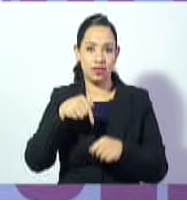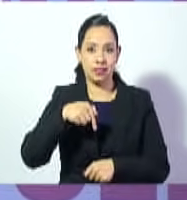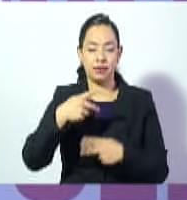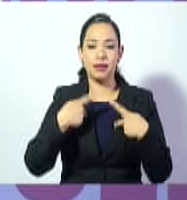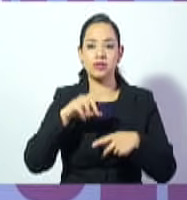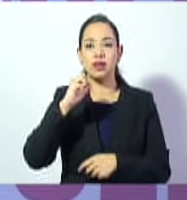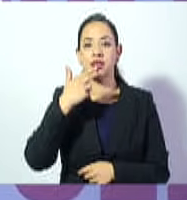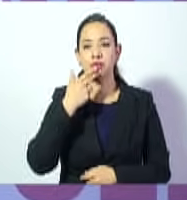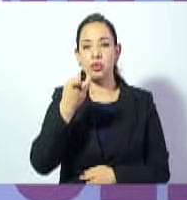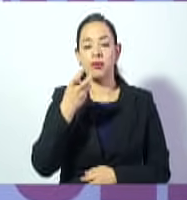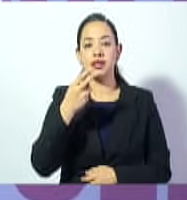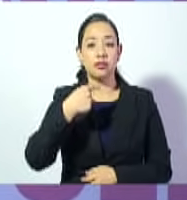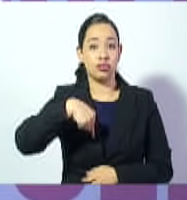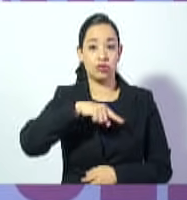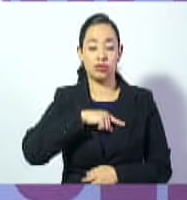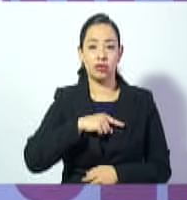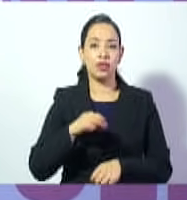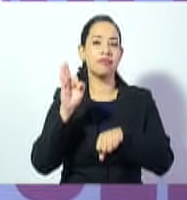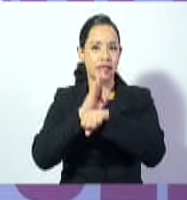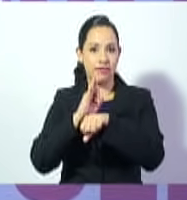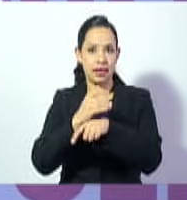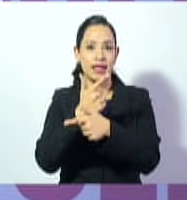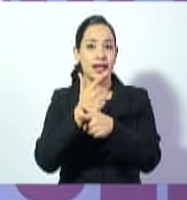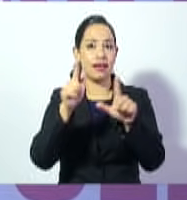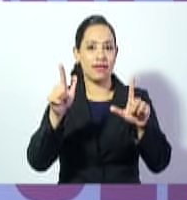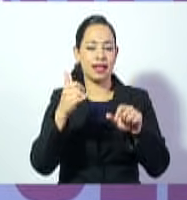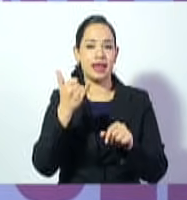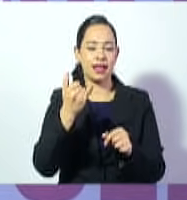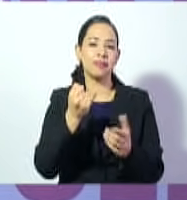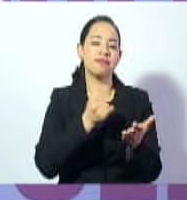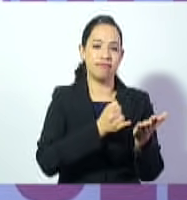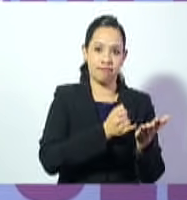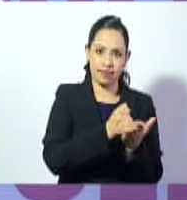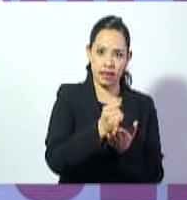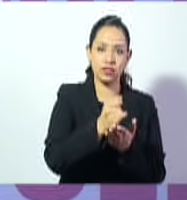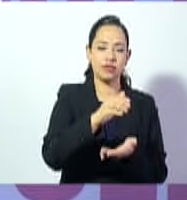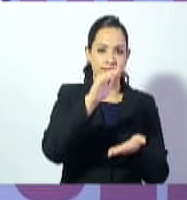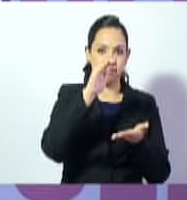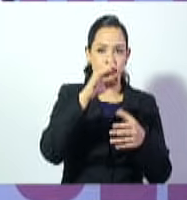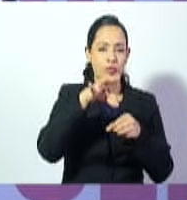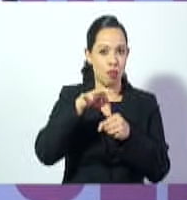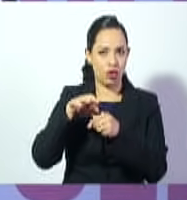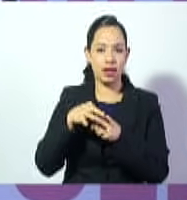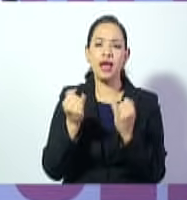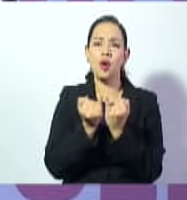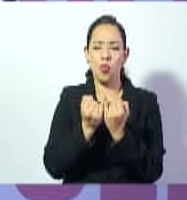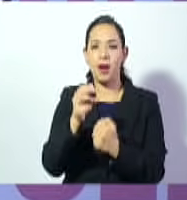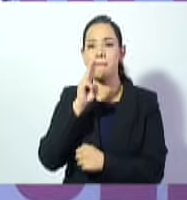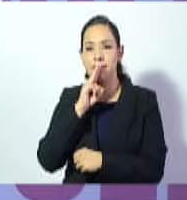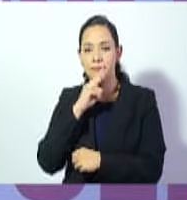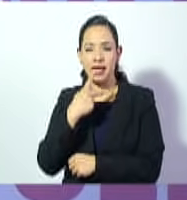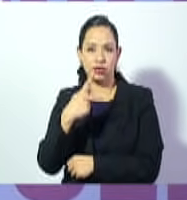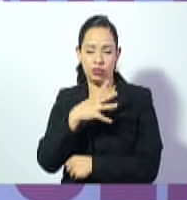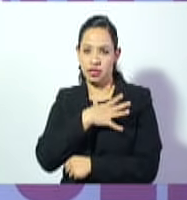punta de lanza en la defensa de la libertad y de la democracia como una madre a sus hijos vamos a